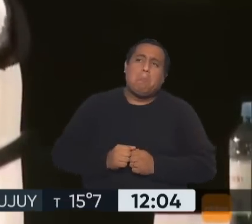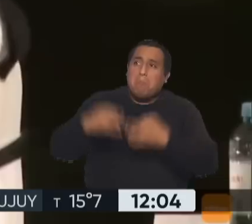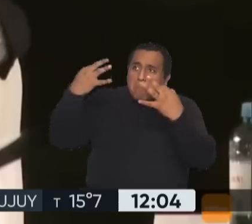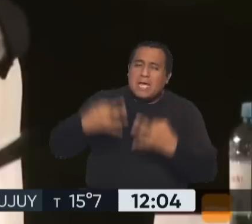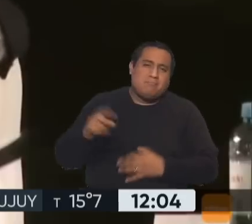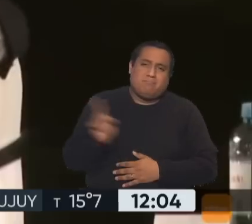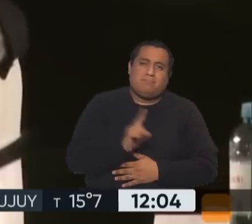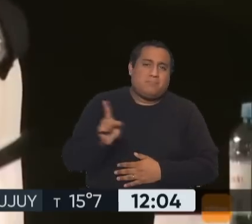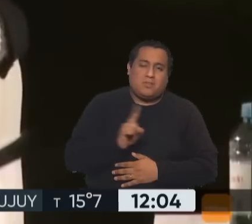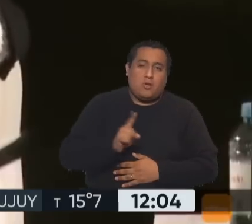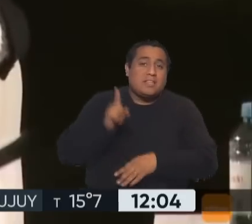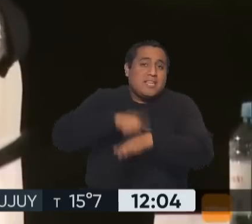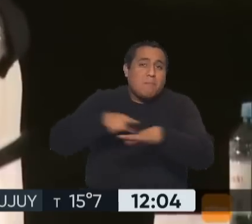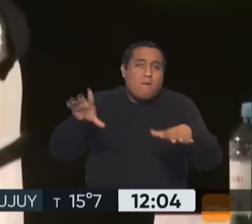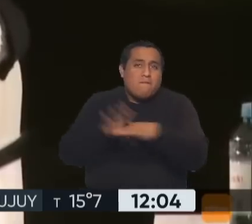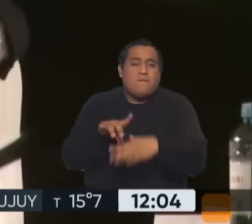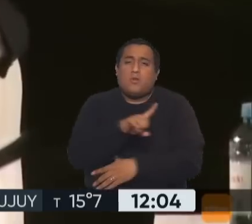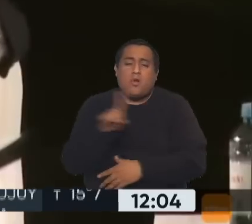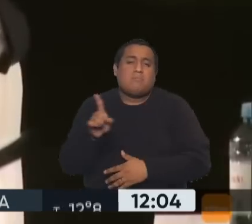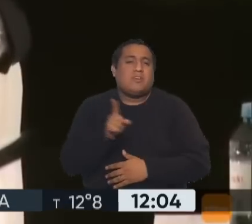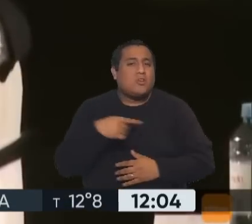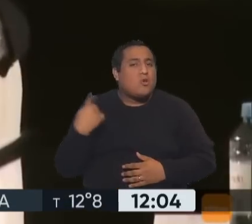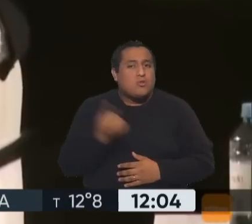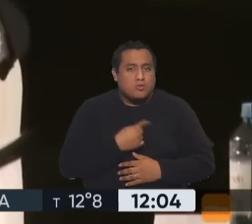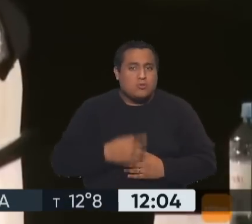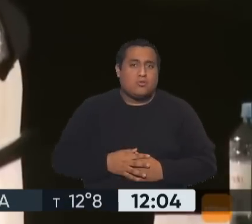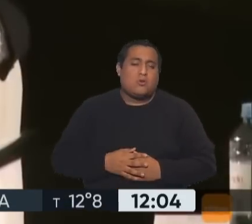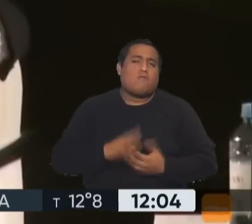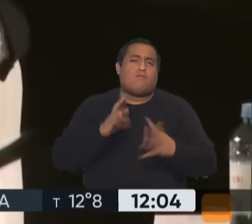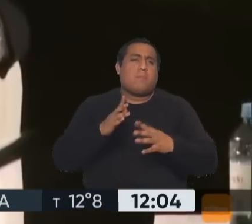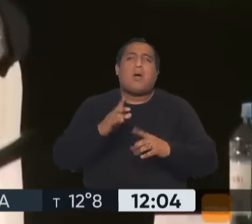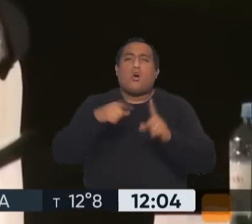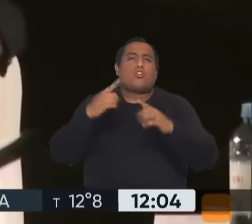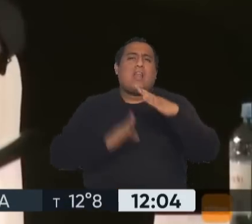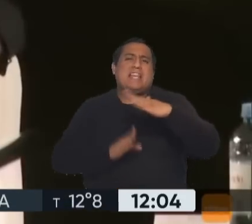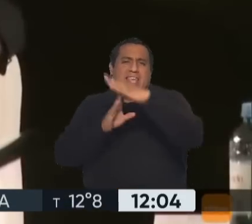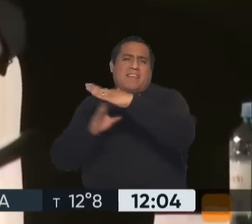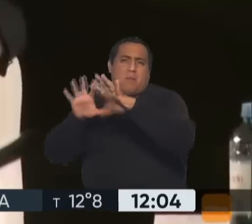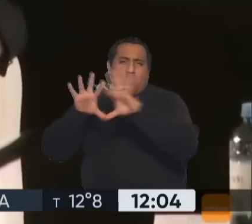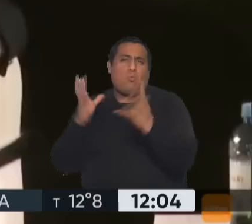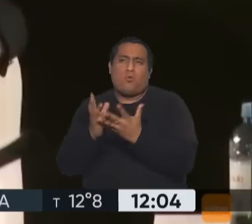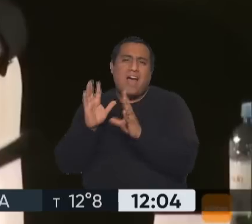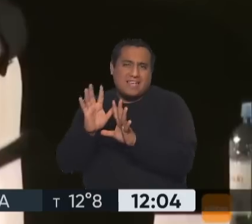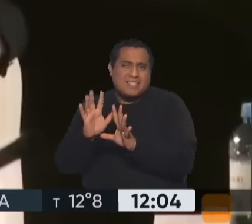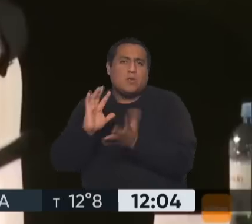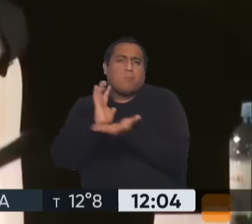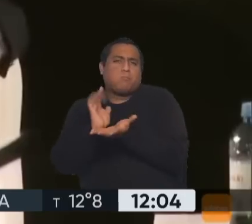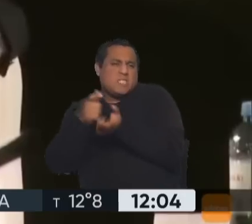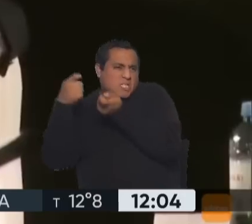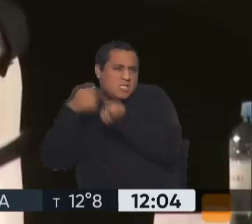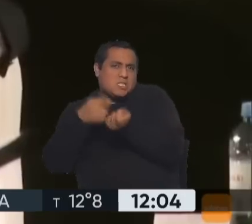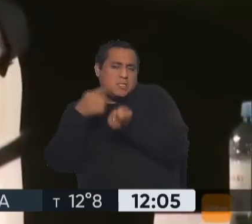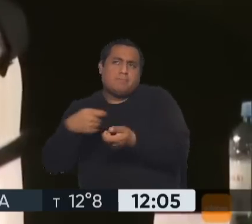consistente y en el tiempo previsto. Nosotros, Tenaris, que es líder en el mundo en lo que hace en esto, llegó forzando toda nuestra cadena